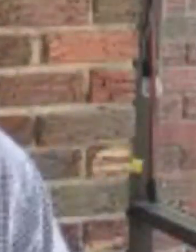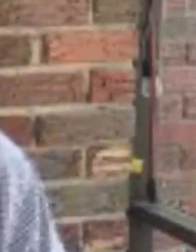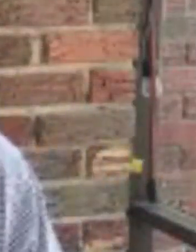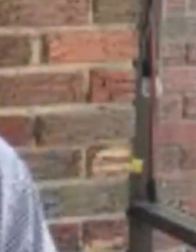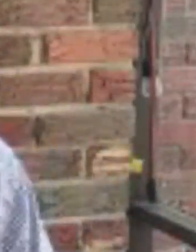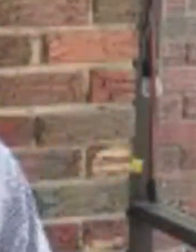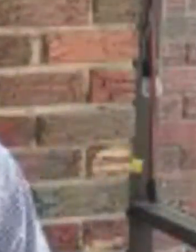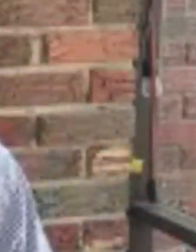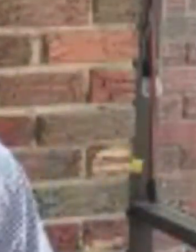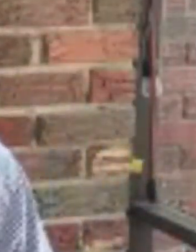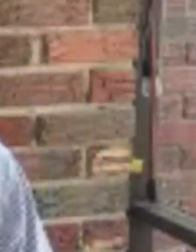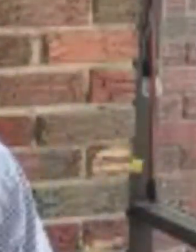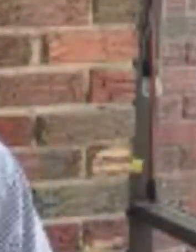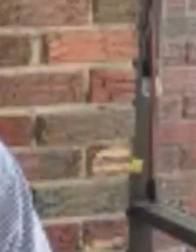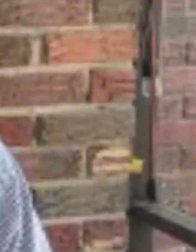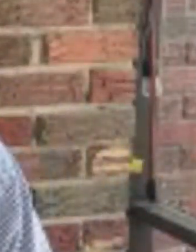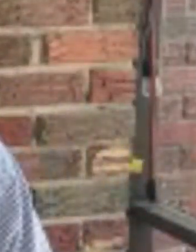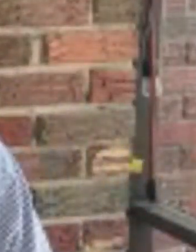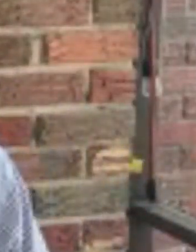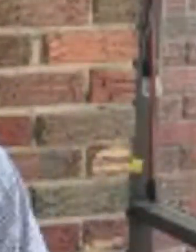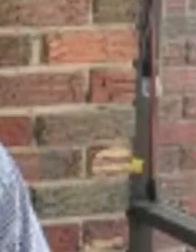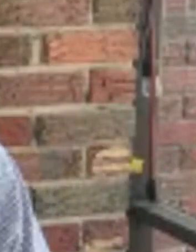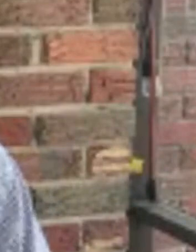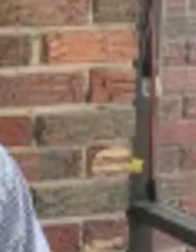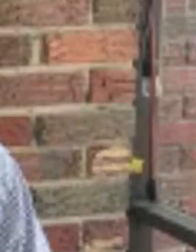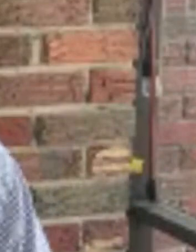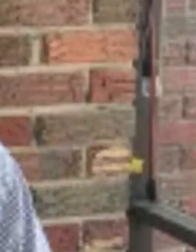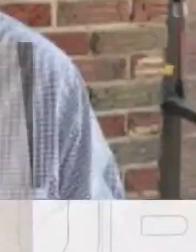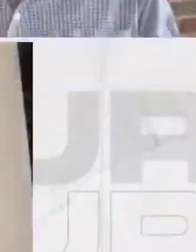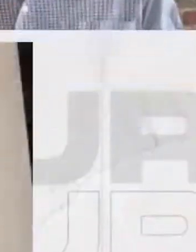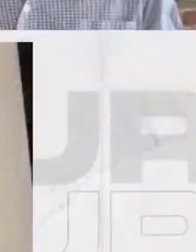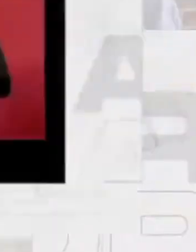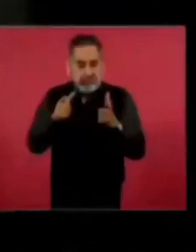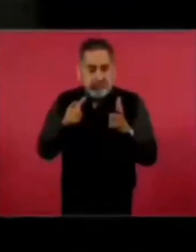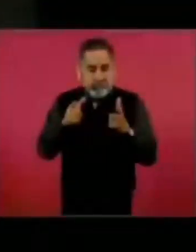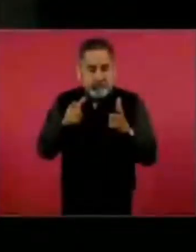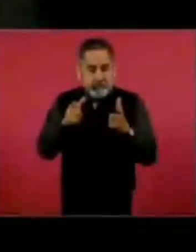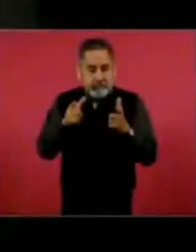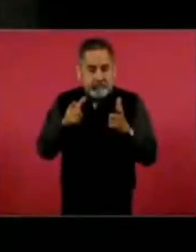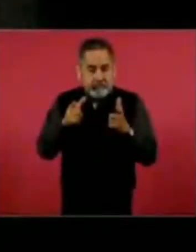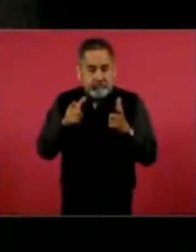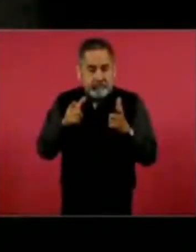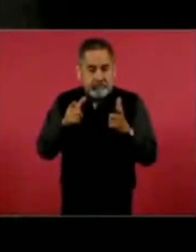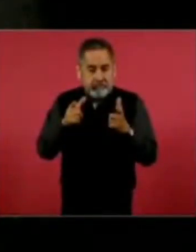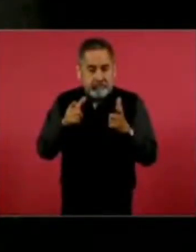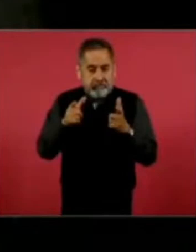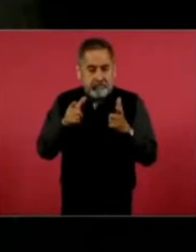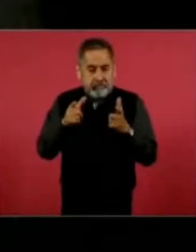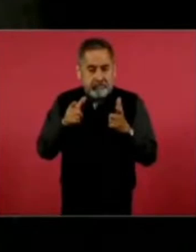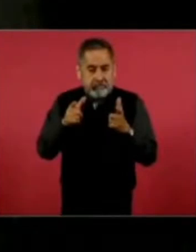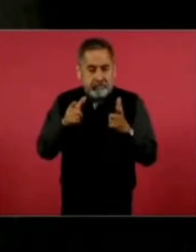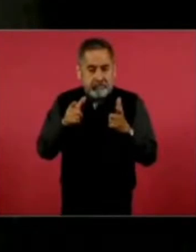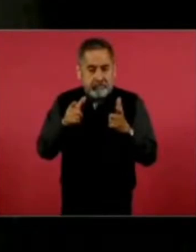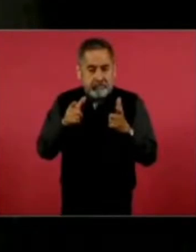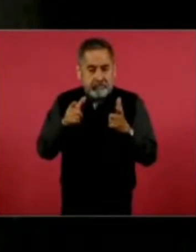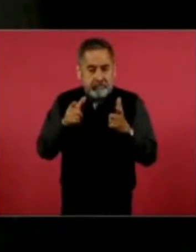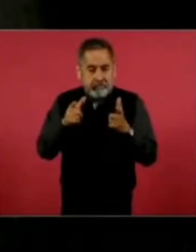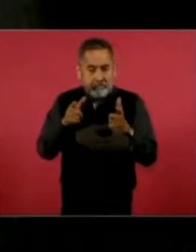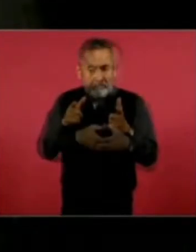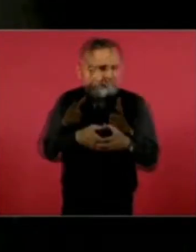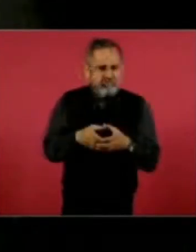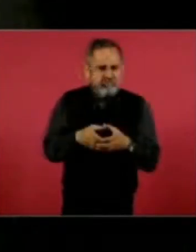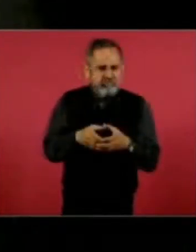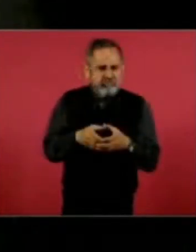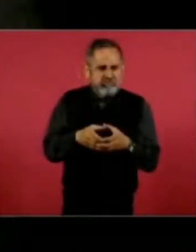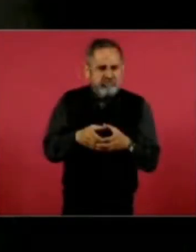Obrador, específicamente sobre lo que está ocurriendo en estos momentos ahí en Venezuela. Este señor, que no pude